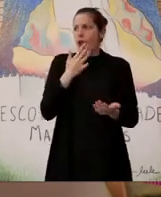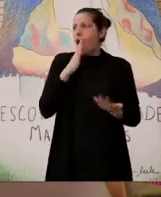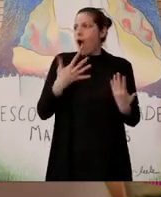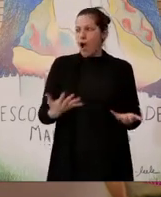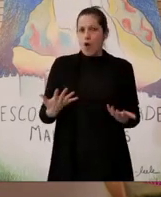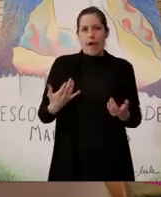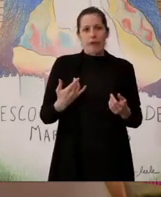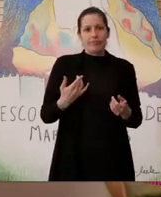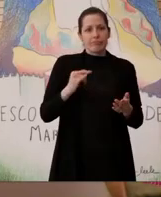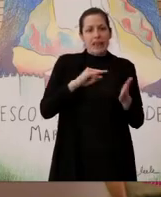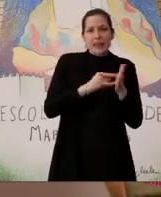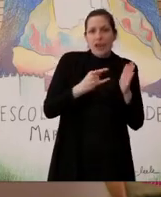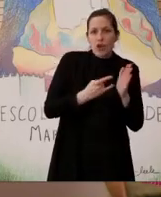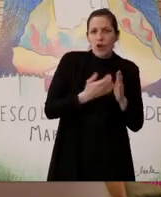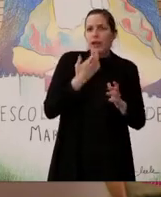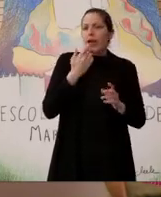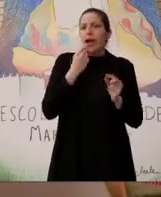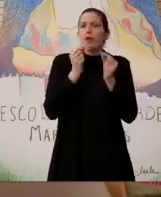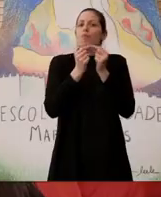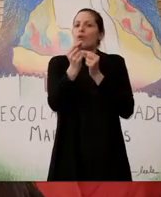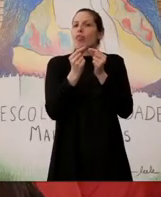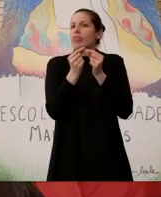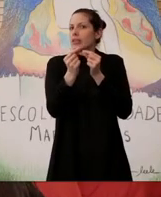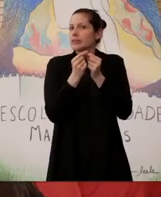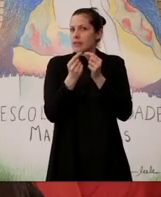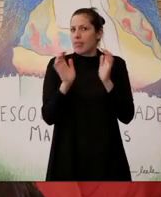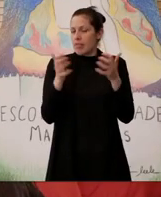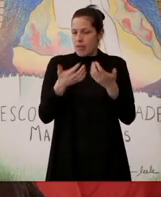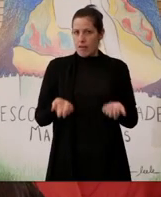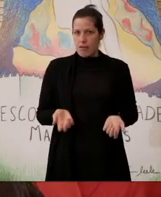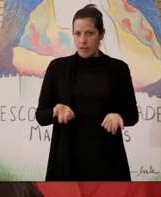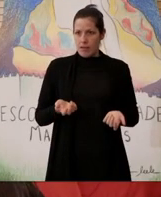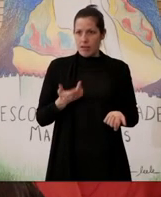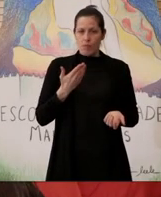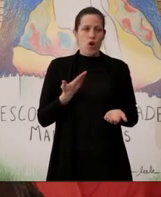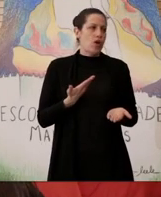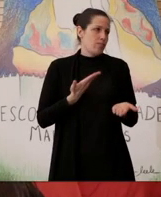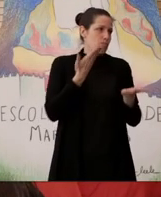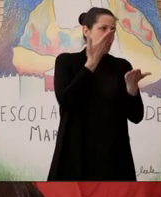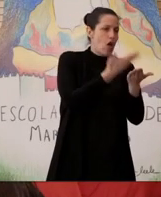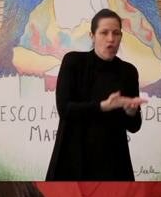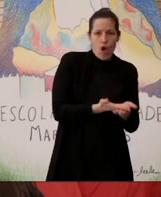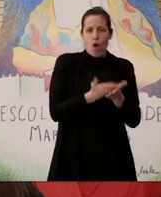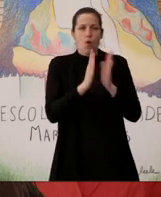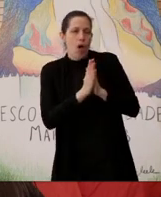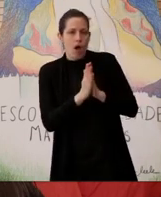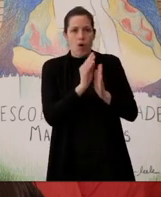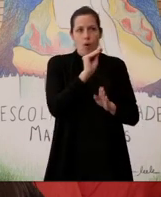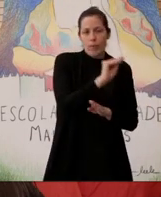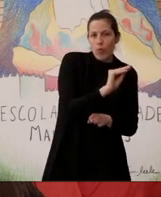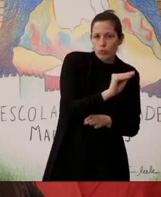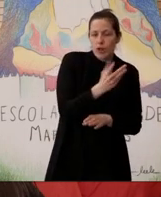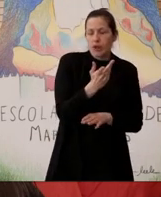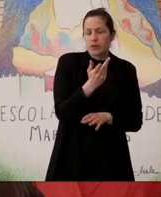streaming para que teníamos que estar ahí todas esas horas con motivos por posición comparecencias robos preguntas eso